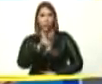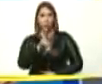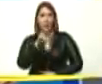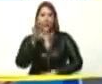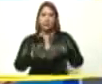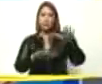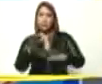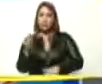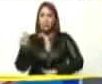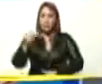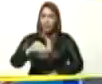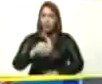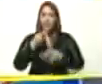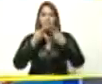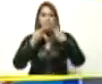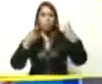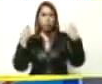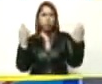difusión,